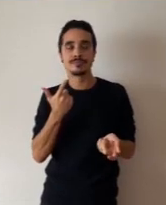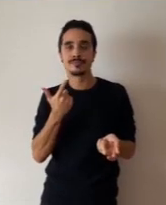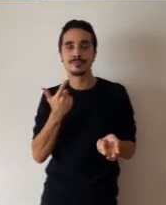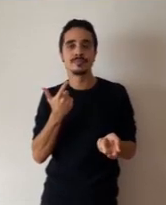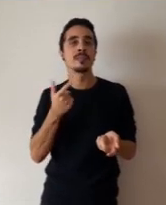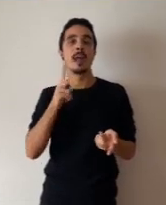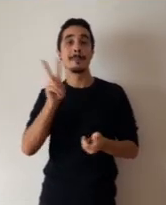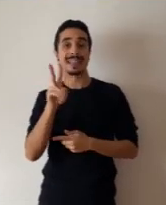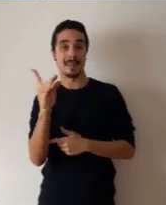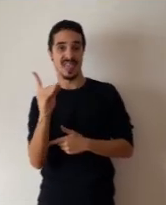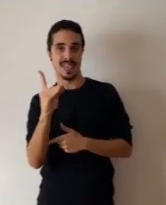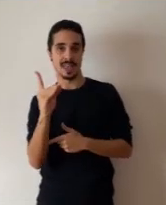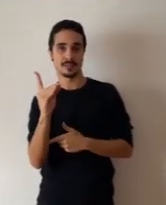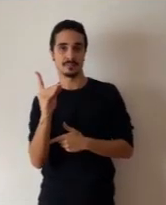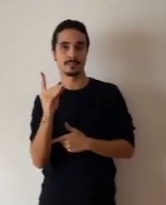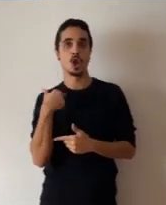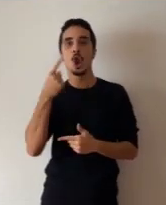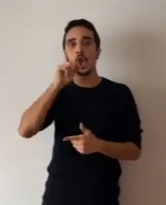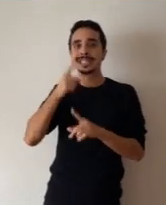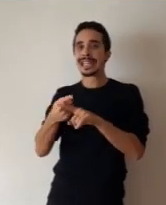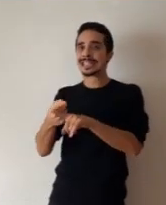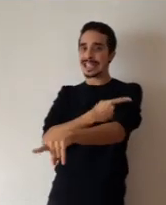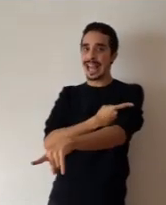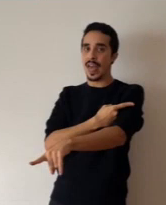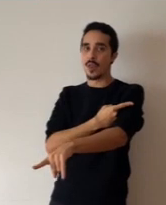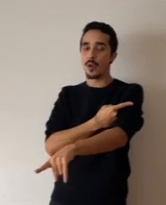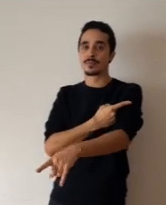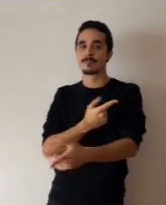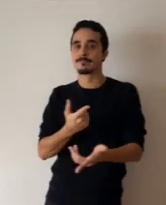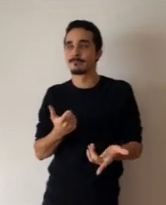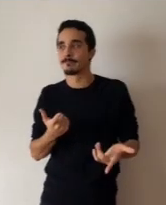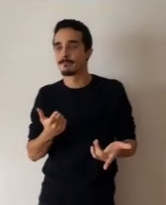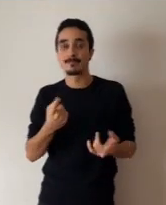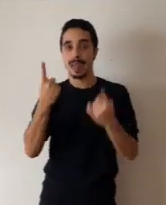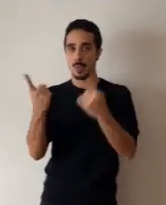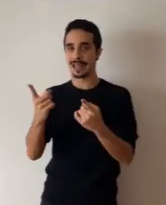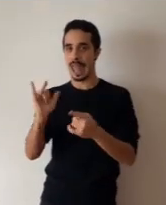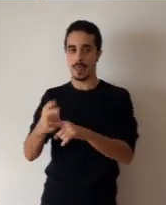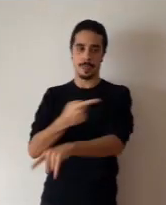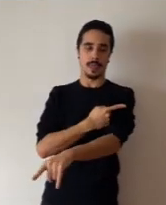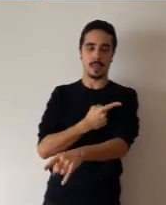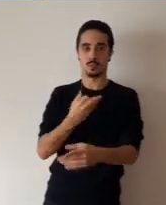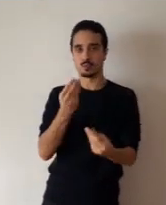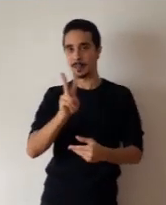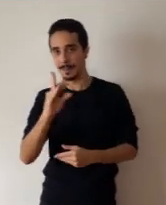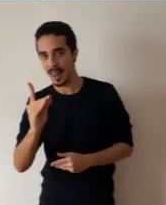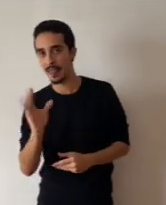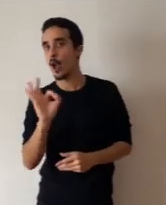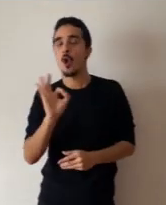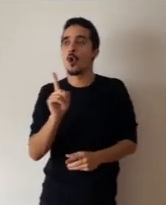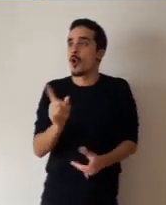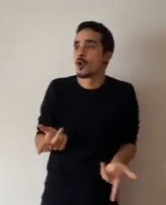un déficit de vitamina D. No sé si tan exagerado como realmente parece que todo el mundo lo tiene, o si a lo